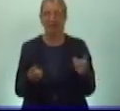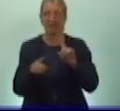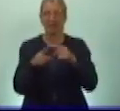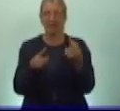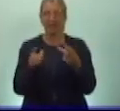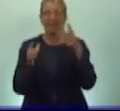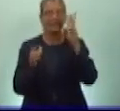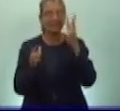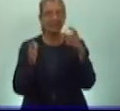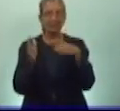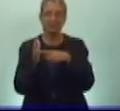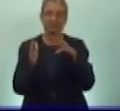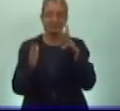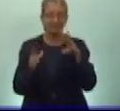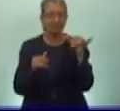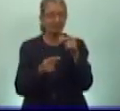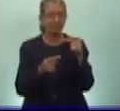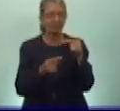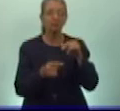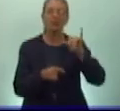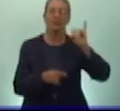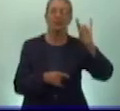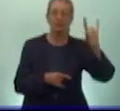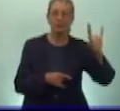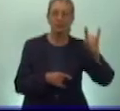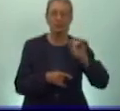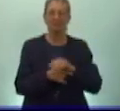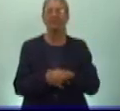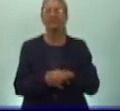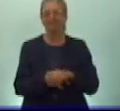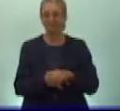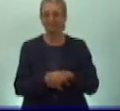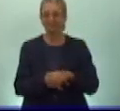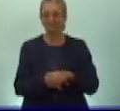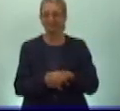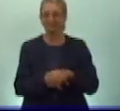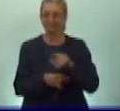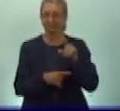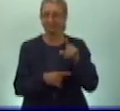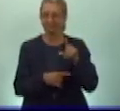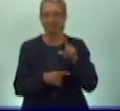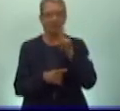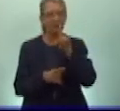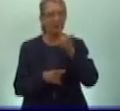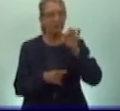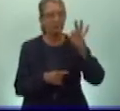Porque 3 por 3 precisamente es igual a 9. En el caso de 18,